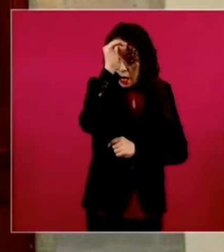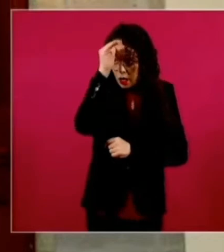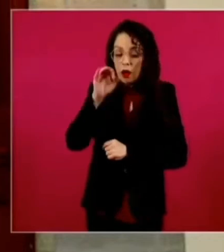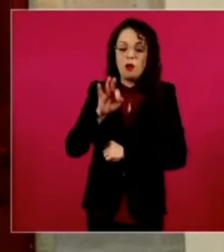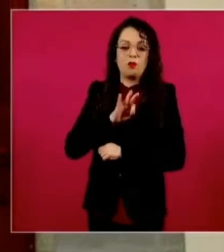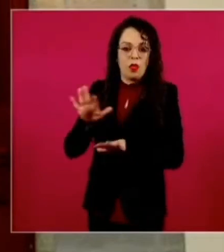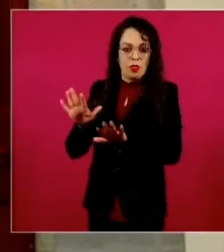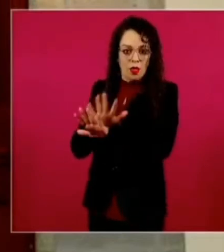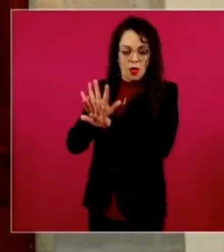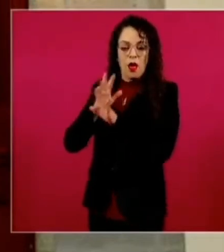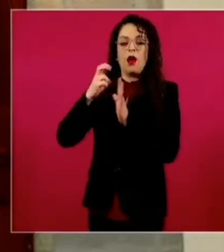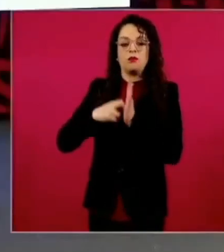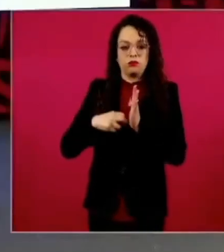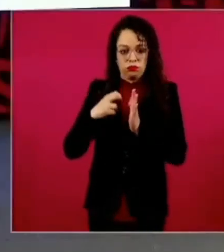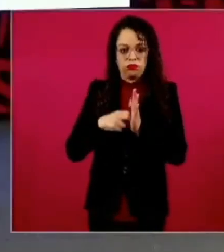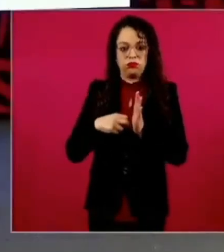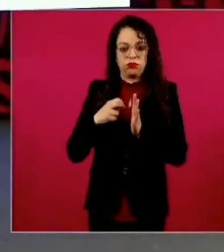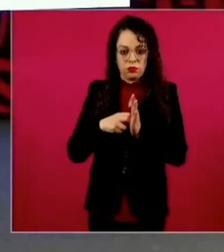En cada planilla